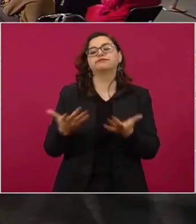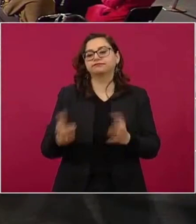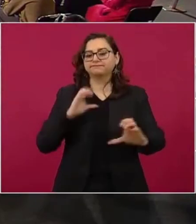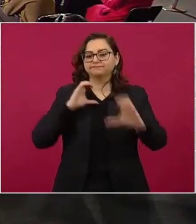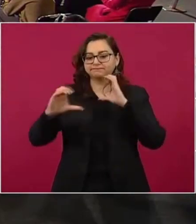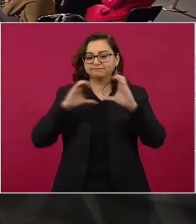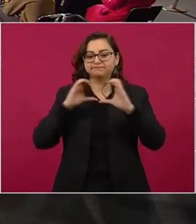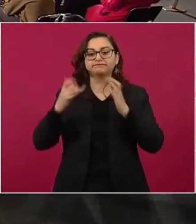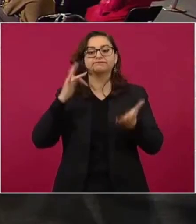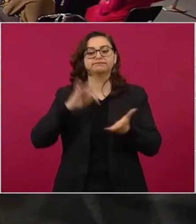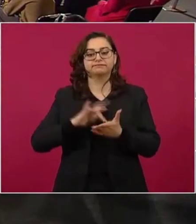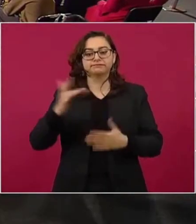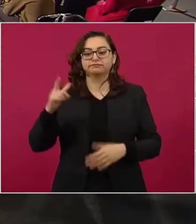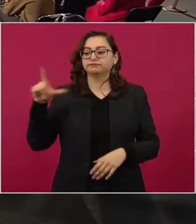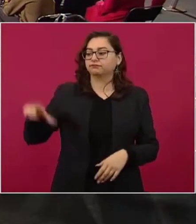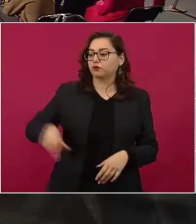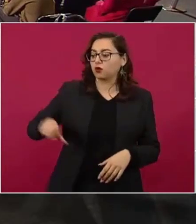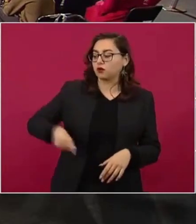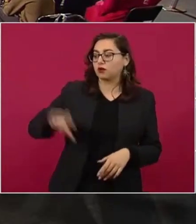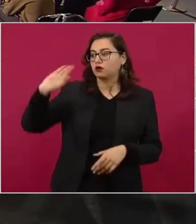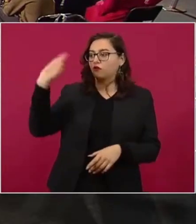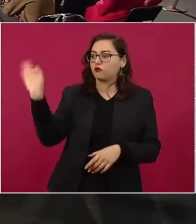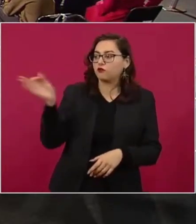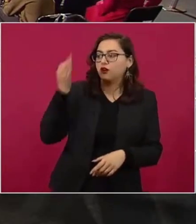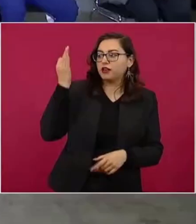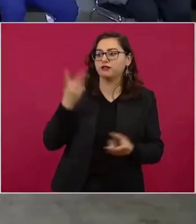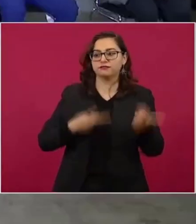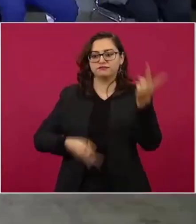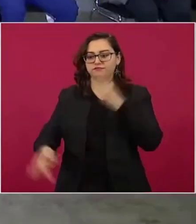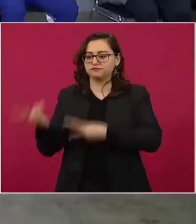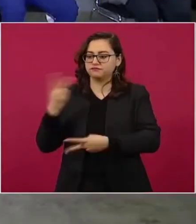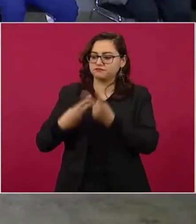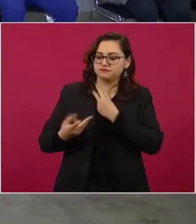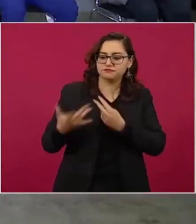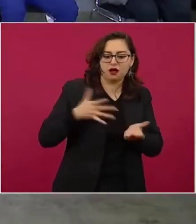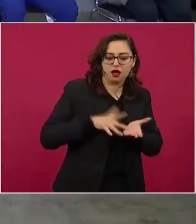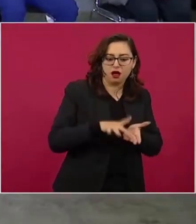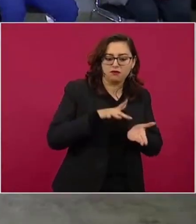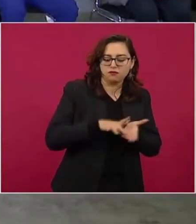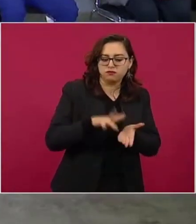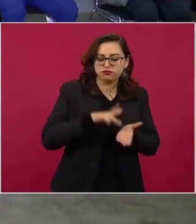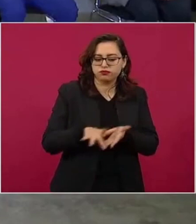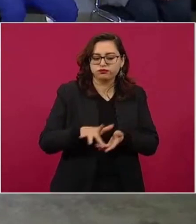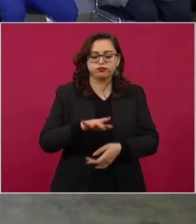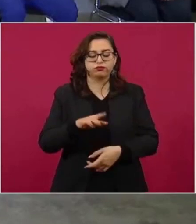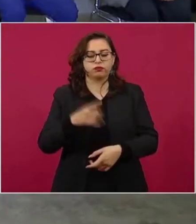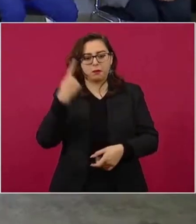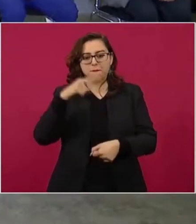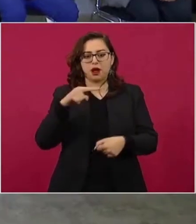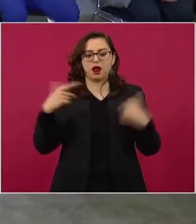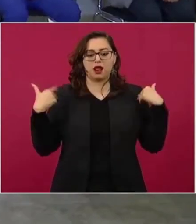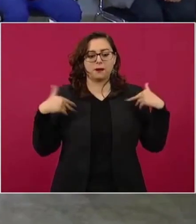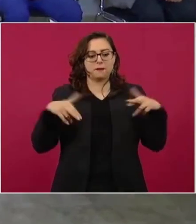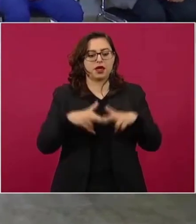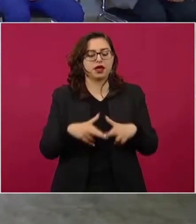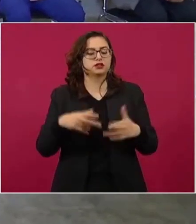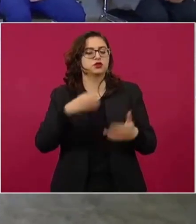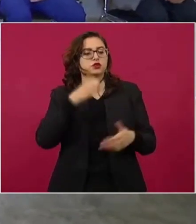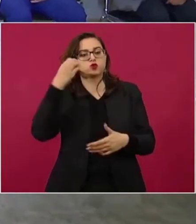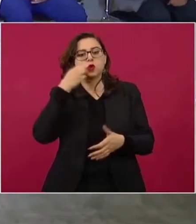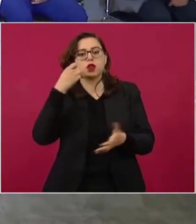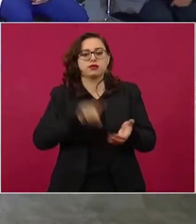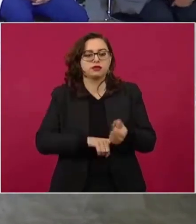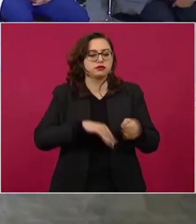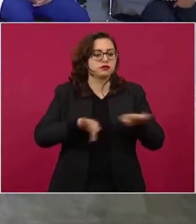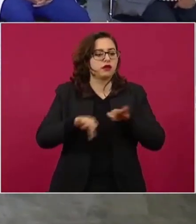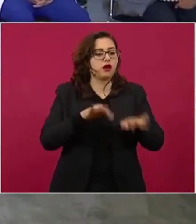federación que viene y otorga este gran apoyo de refuerzo a los trabajadores de la